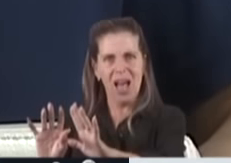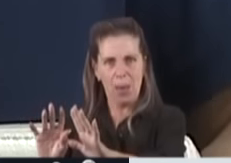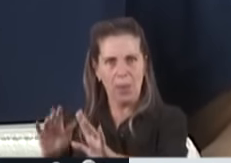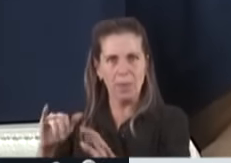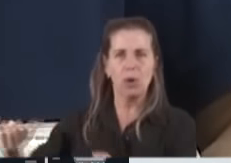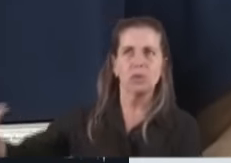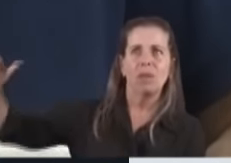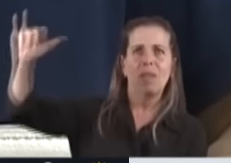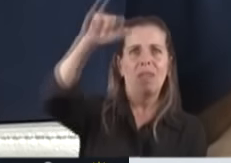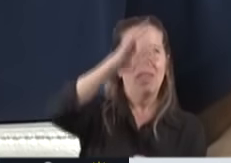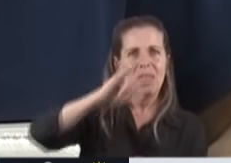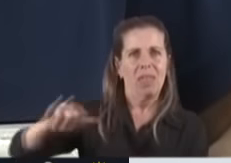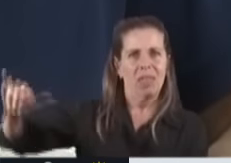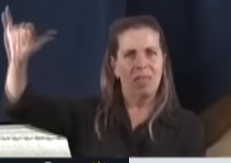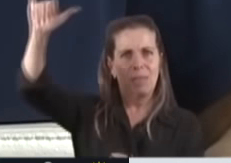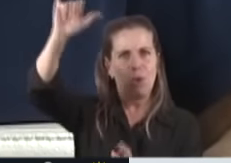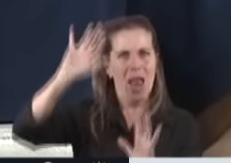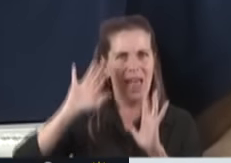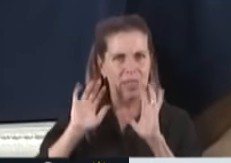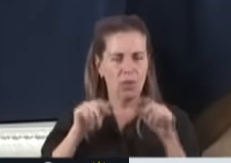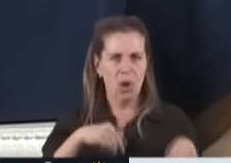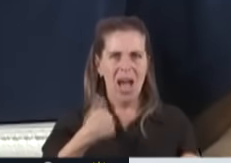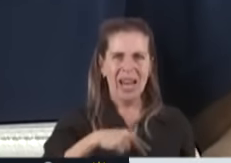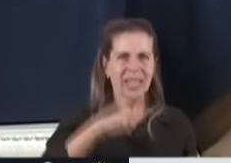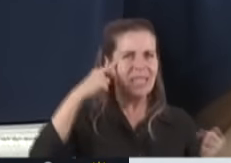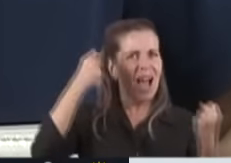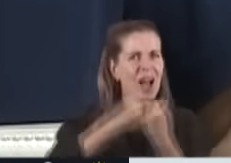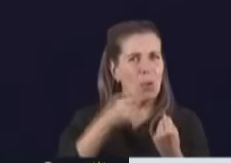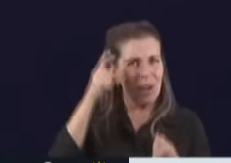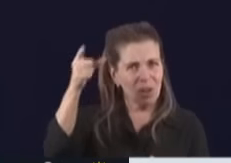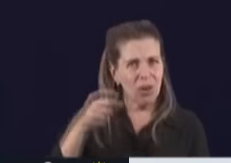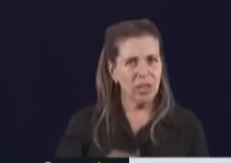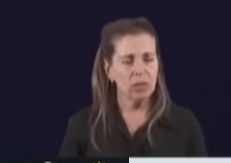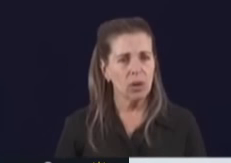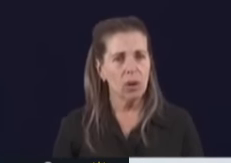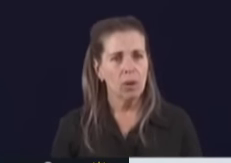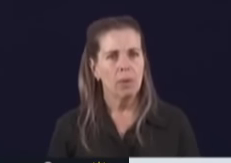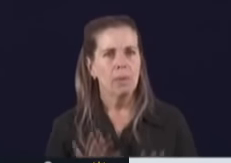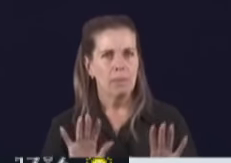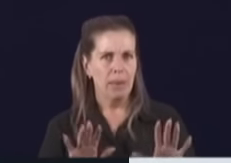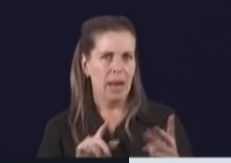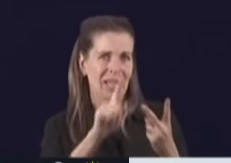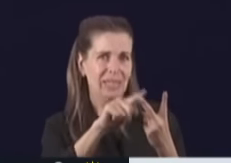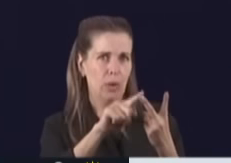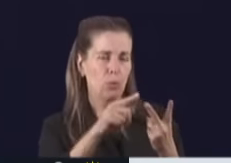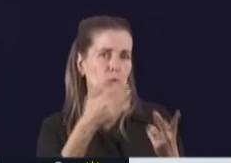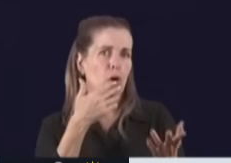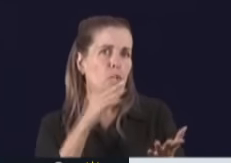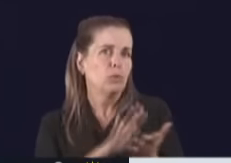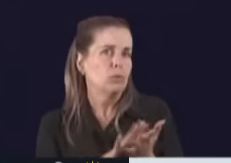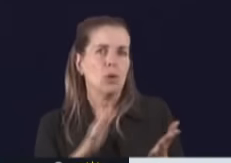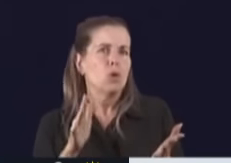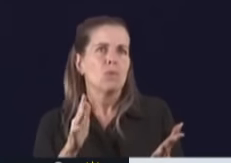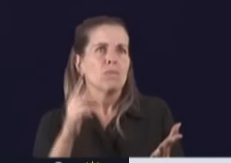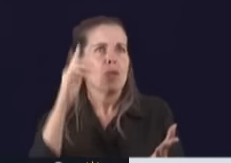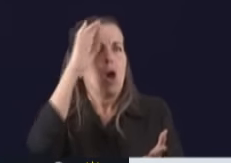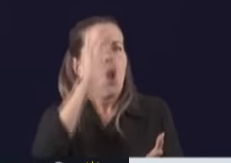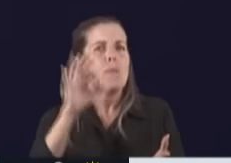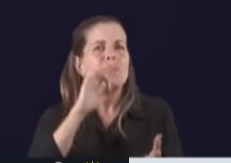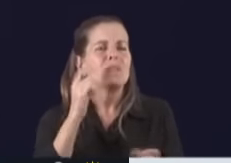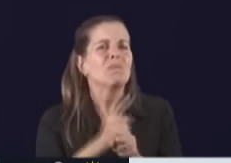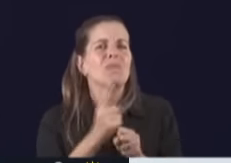una incursión militar de Estados Unidos sobre Venezuela. No, sobre lo último no podemos opinar porque no tenemos